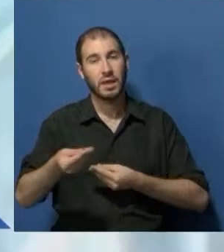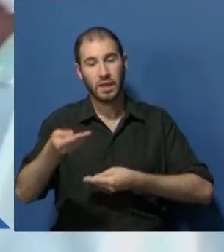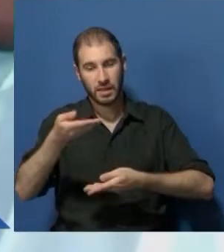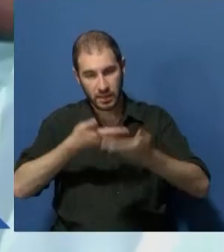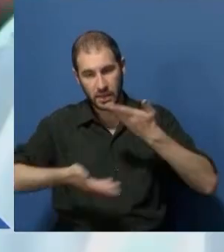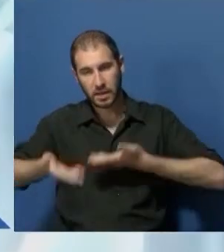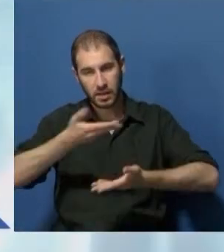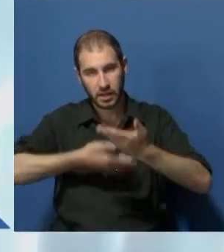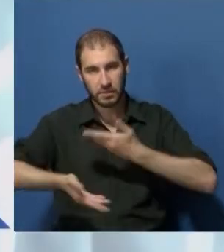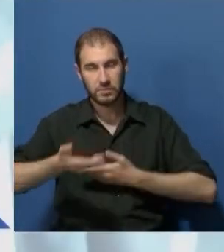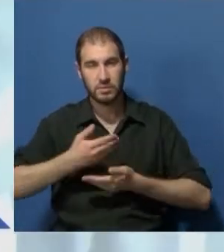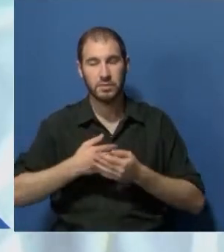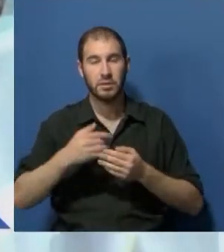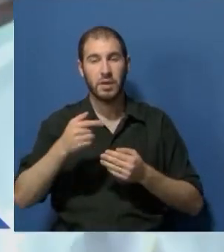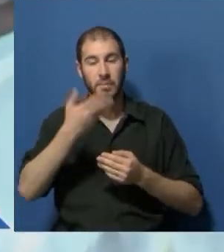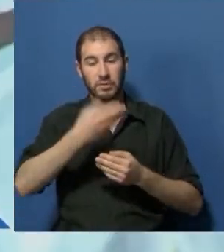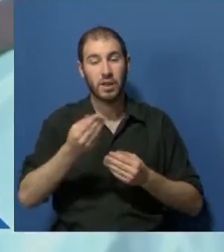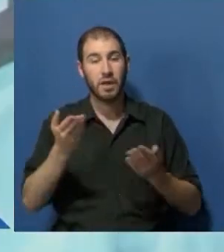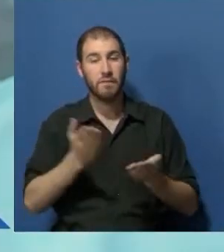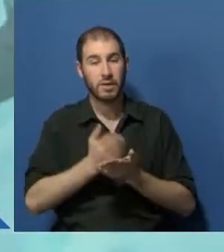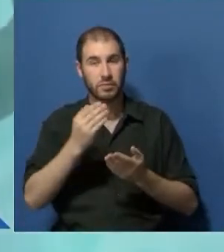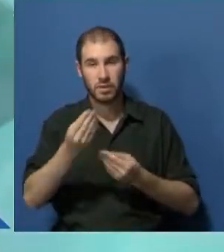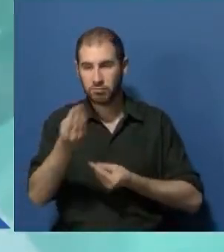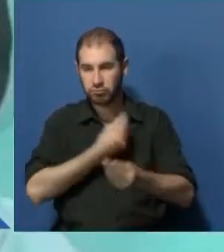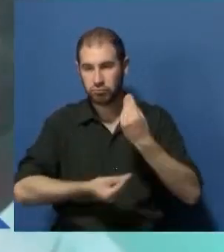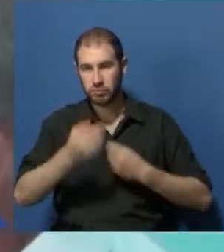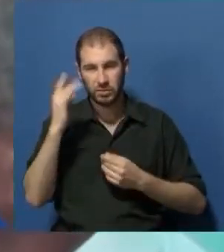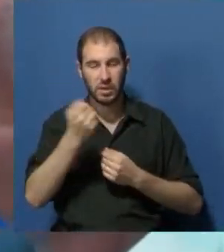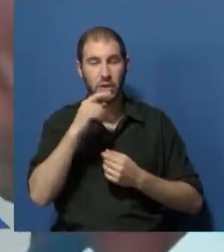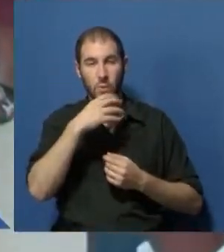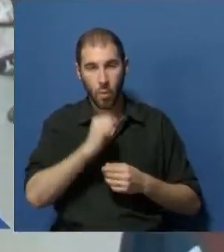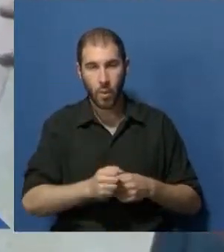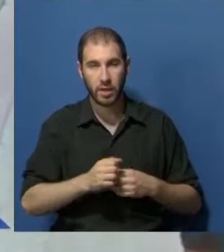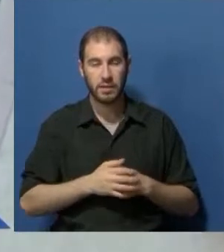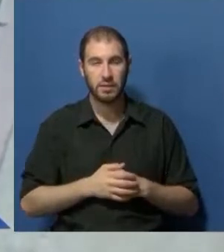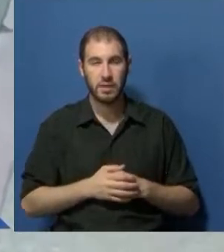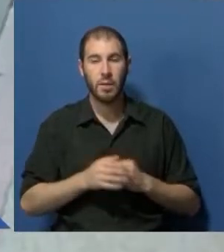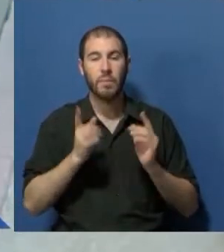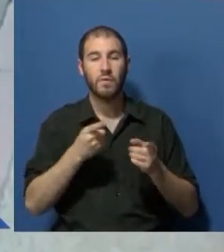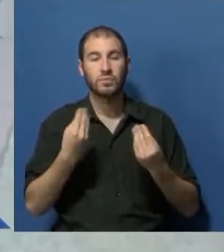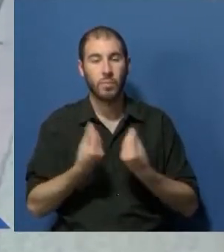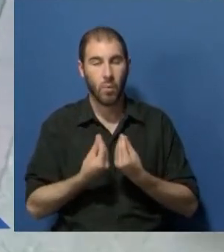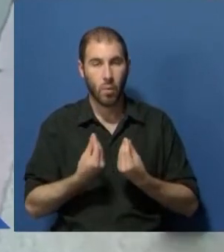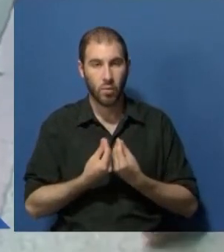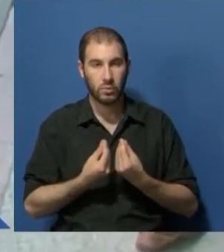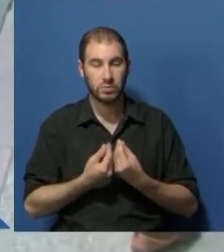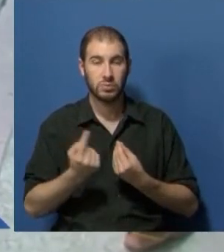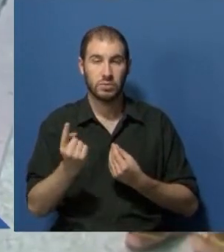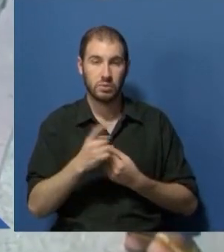intercambio de académicos también ha sido muy fuerte. Recordemos que Cuba hay muchos profesores que